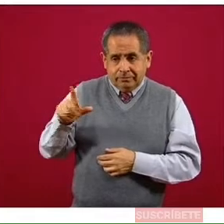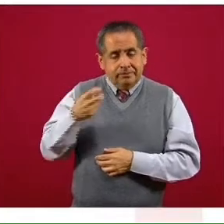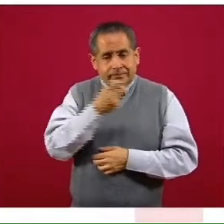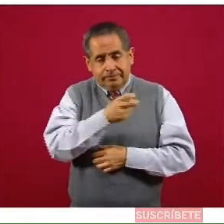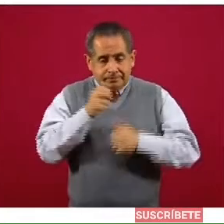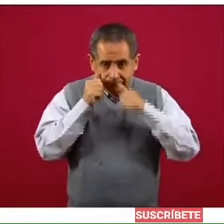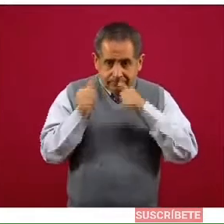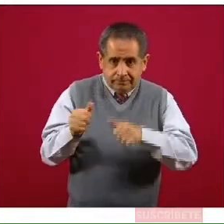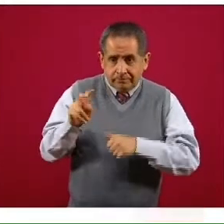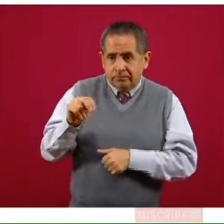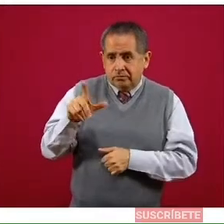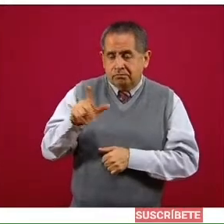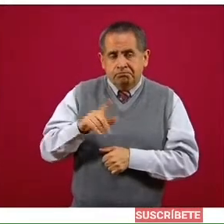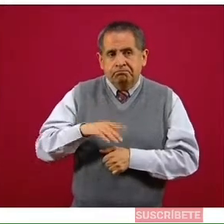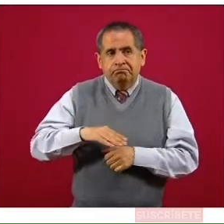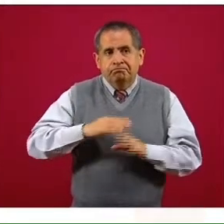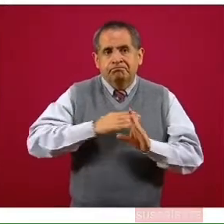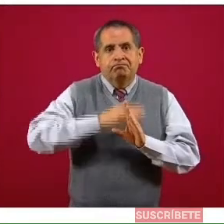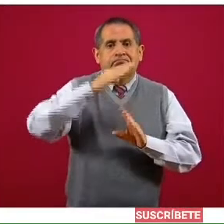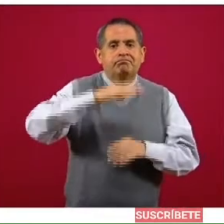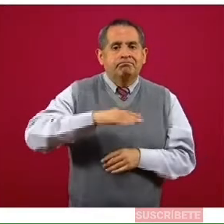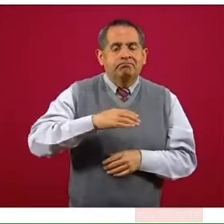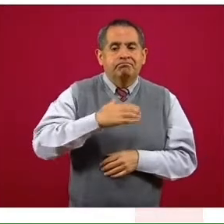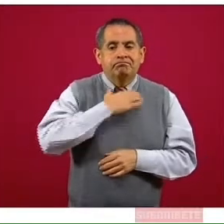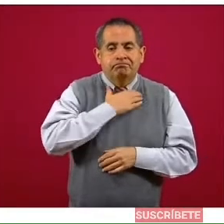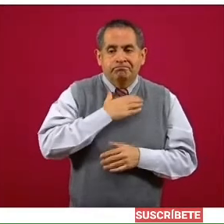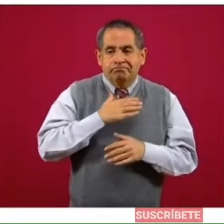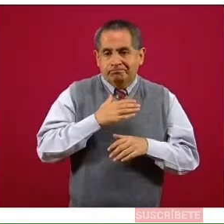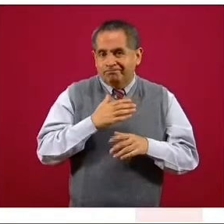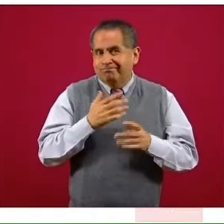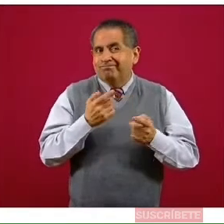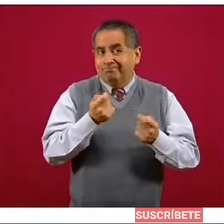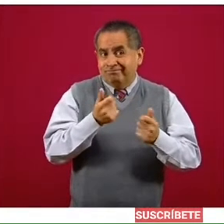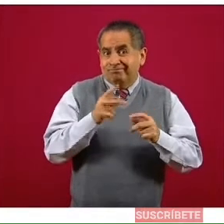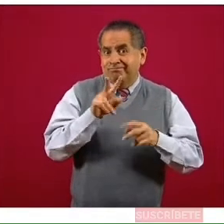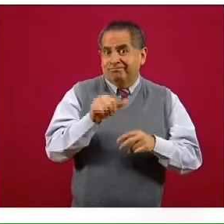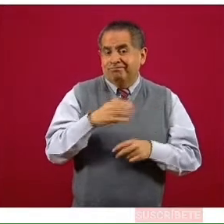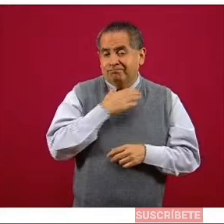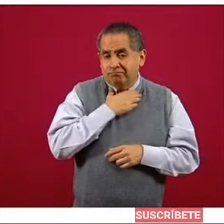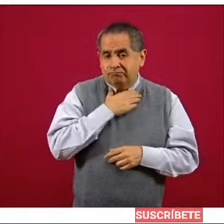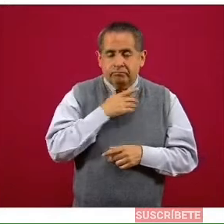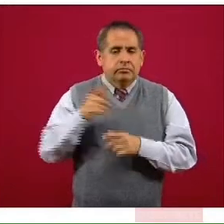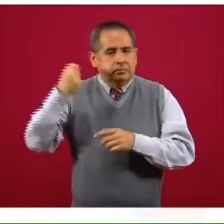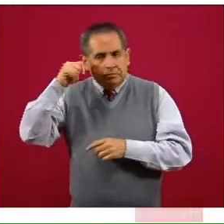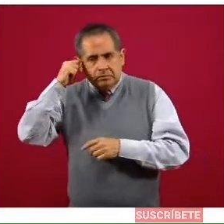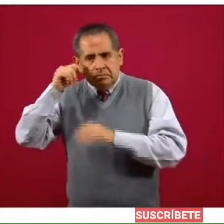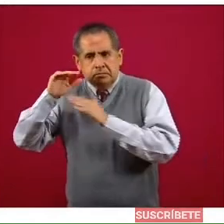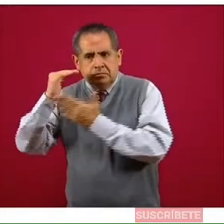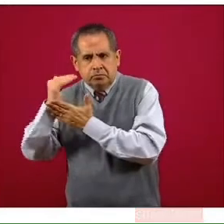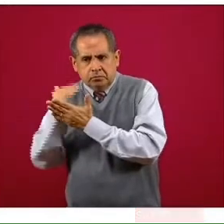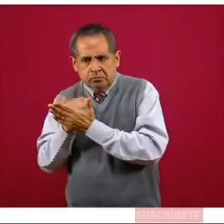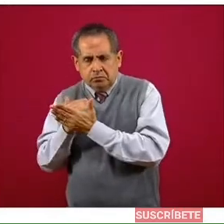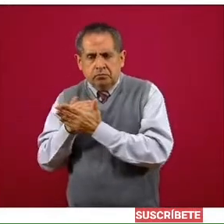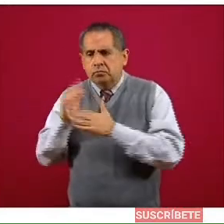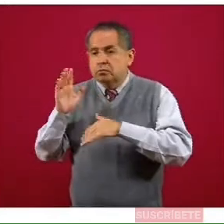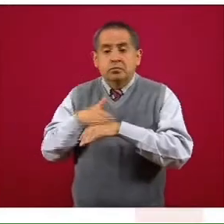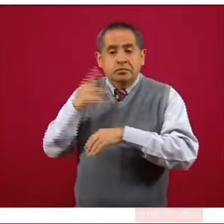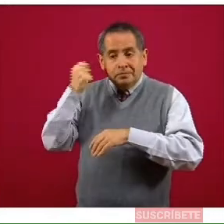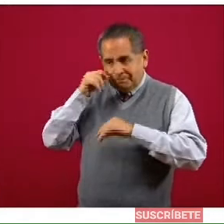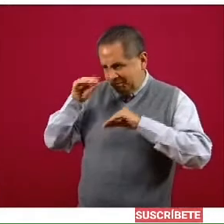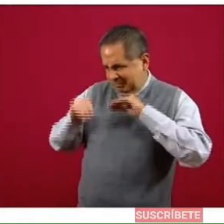tipo de atención, ha superado a Tabasco, o más exactamente, logramos desocupar Tabasco